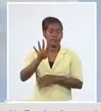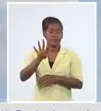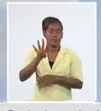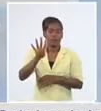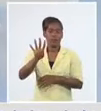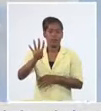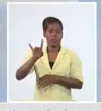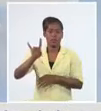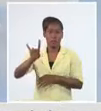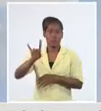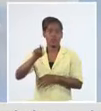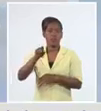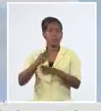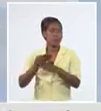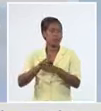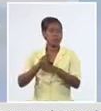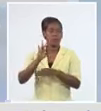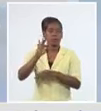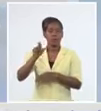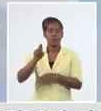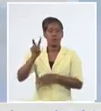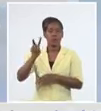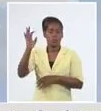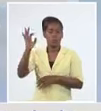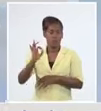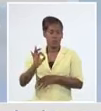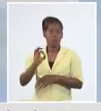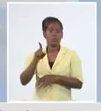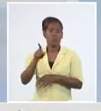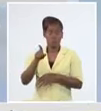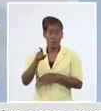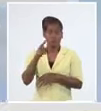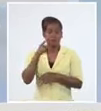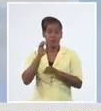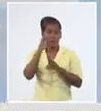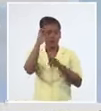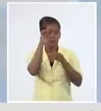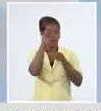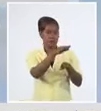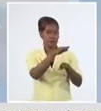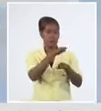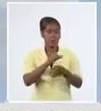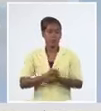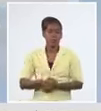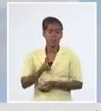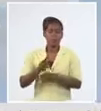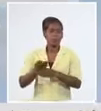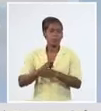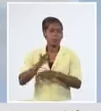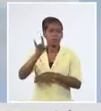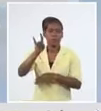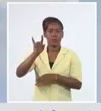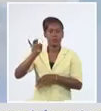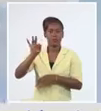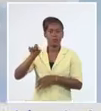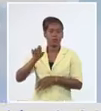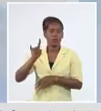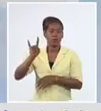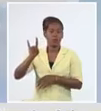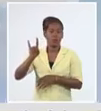46.449, el 8,2% de todos los diagnosticados. El 98,9%, estamos hablando de